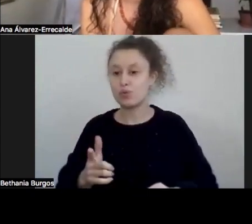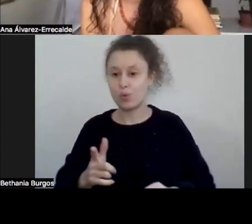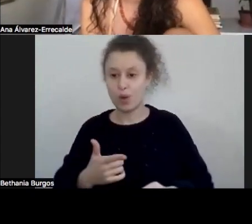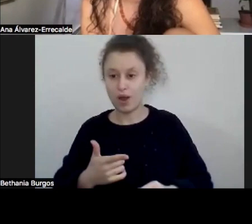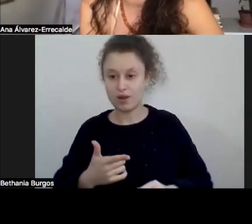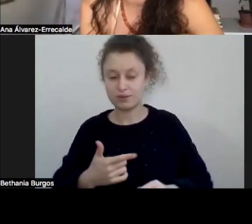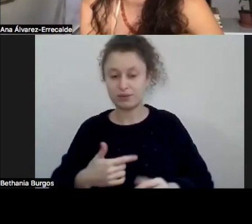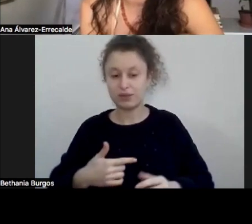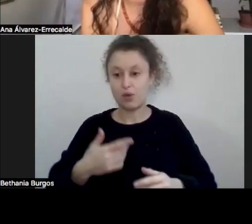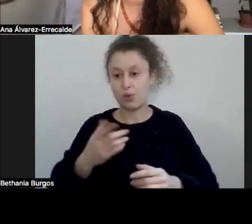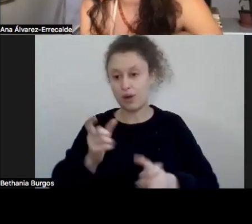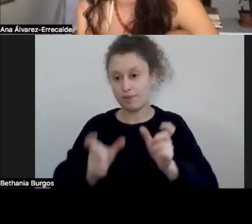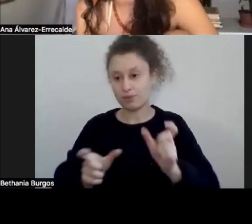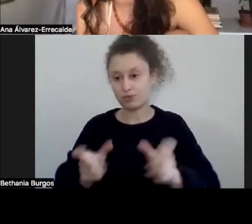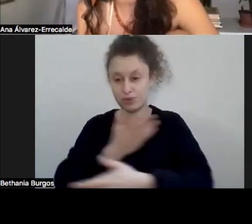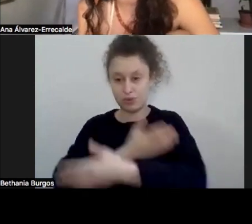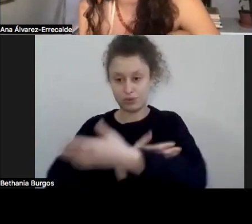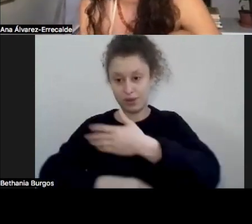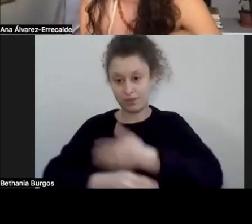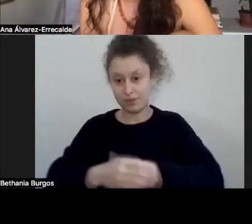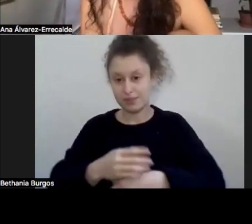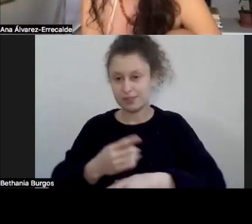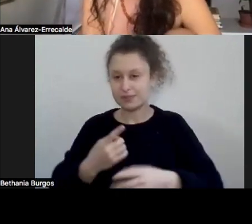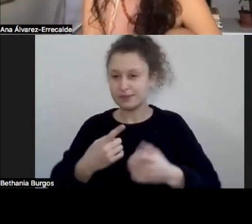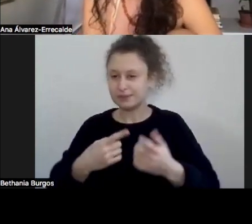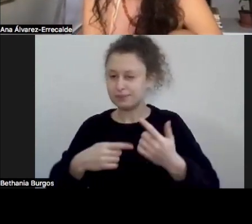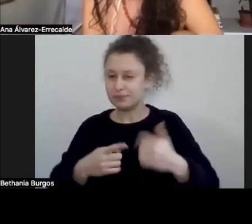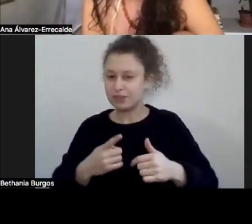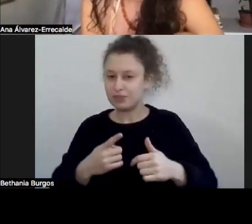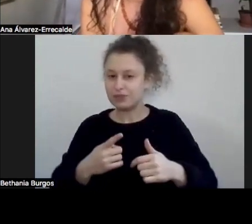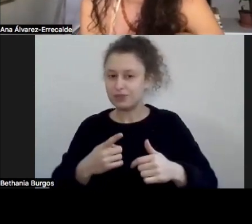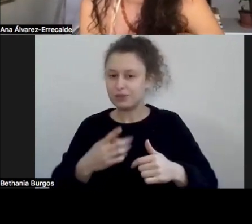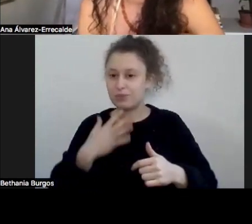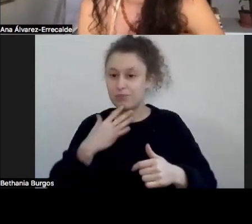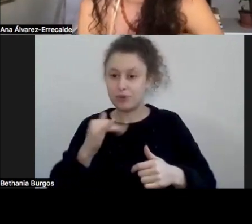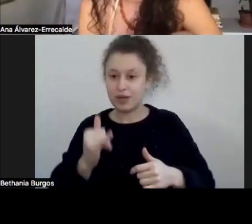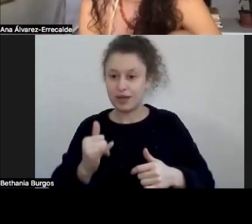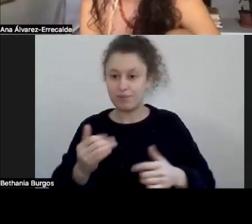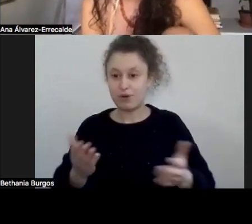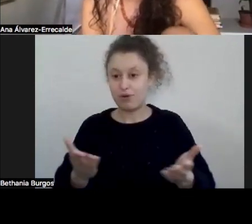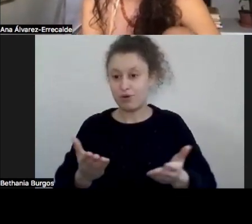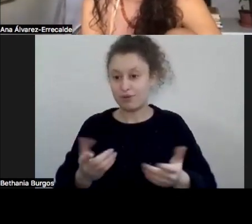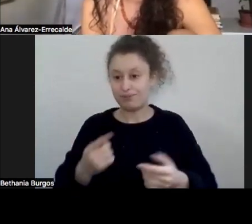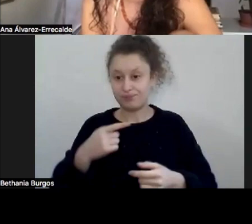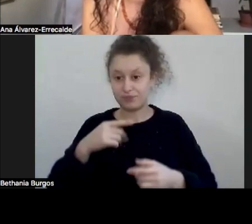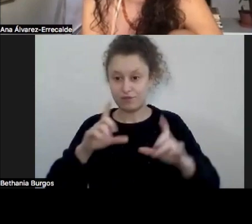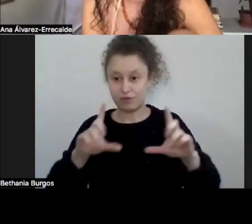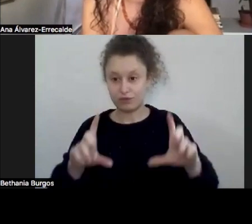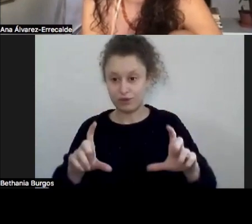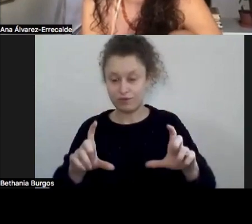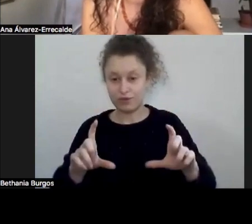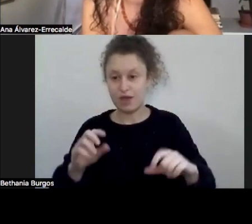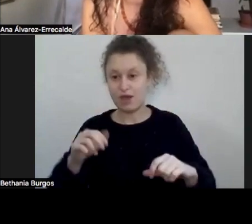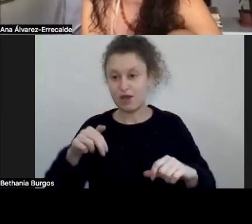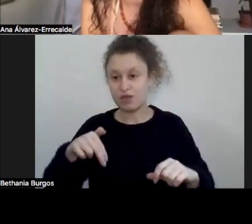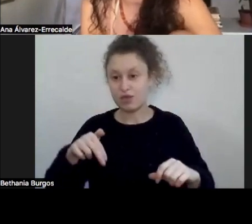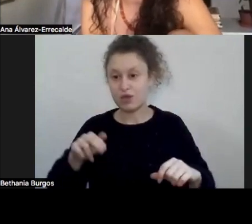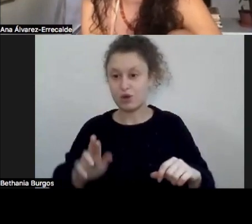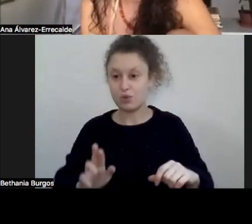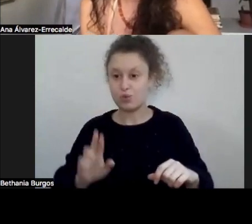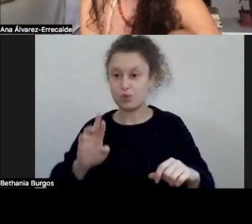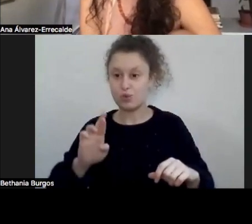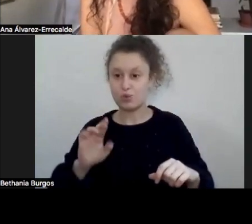yo le había preguntado a Nuria, que es la mamá de Julia, qué le parece importante comunicarme en